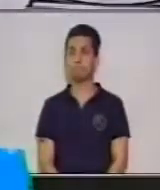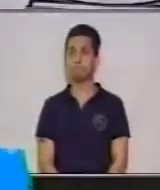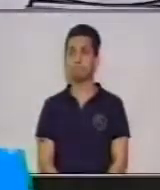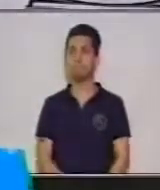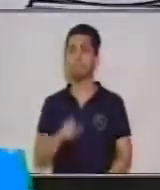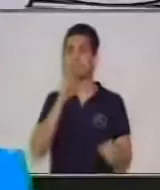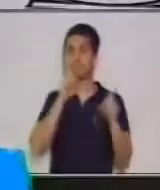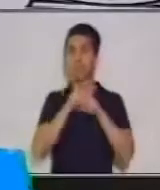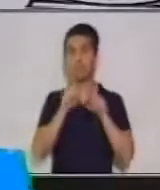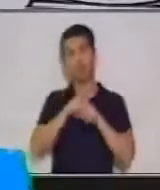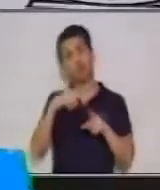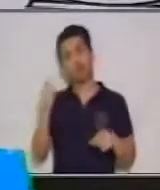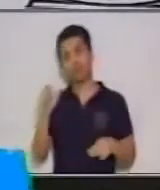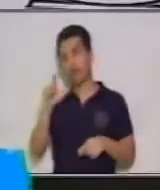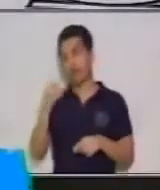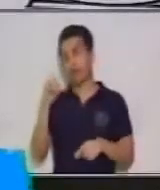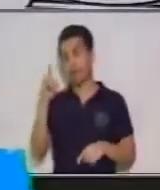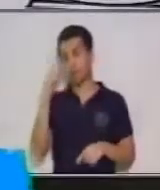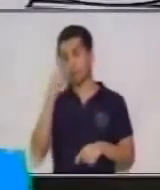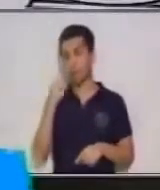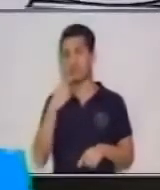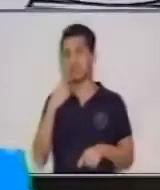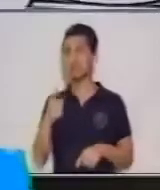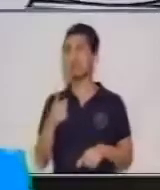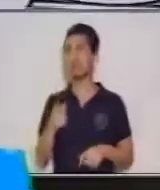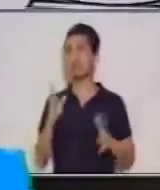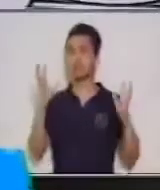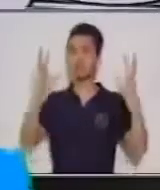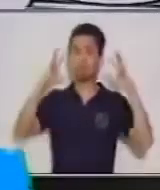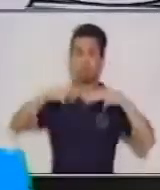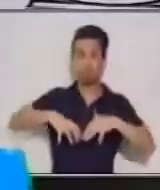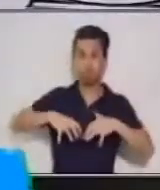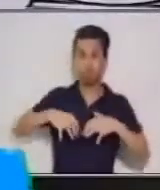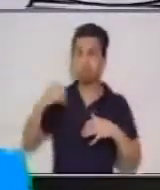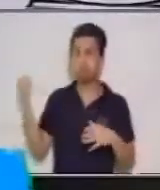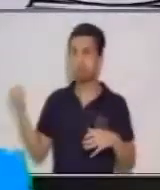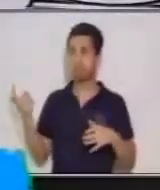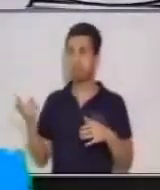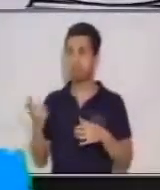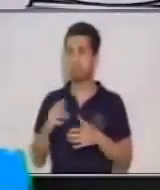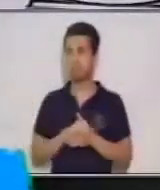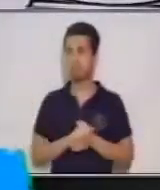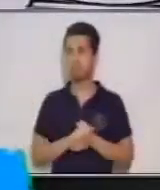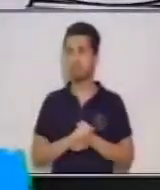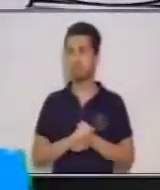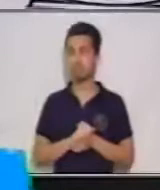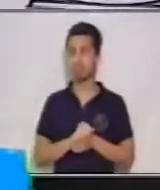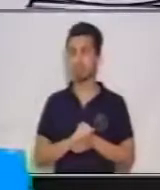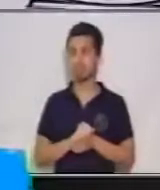También nos hablaba de que había destrucción de los hábitats. Esa puede ser nuestra siguiente causa.